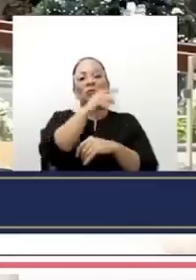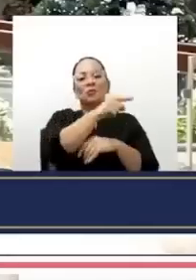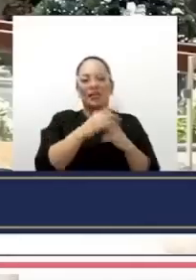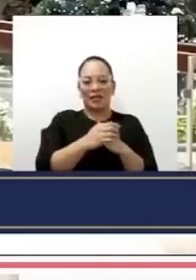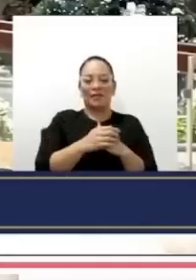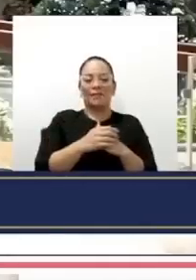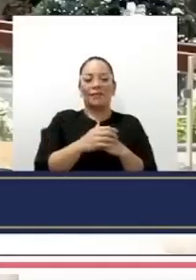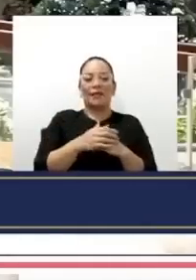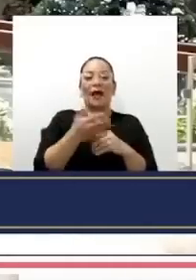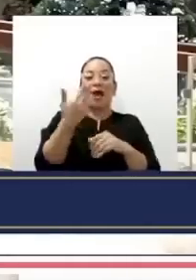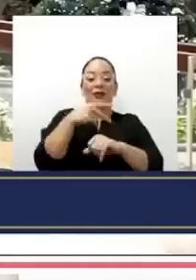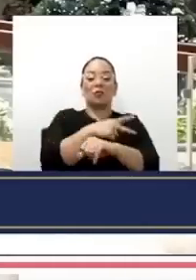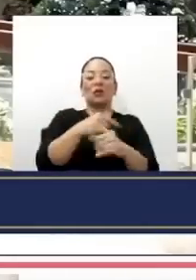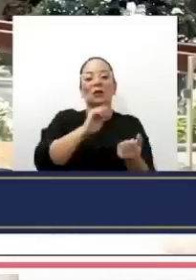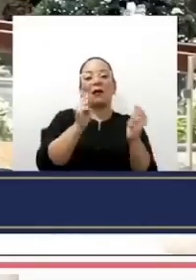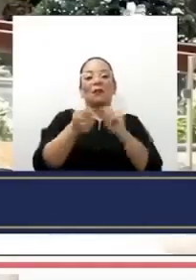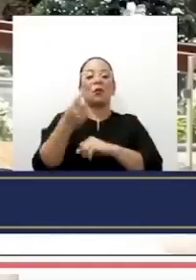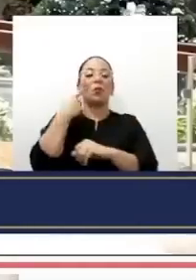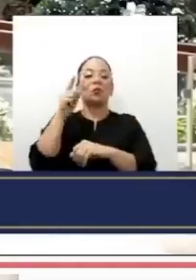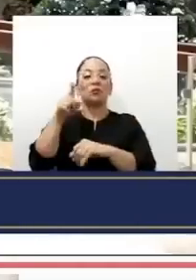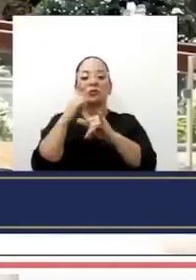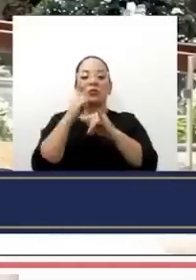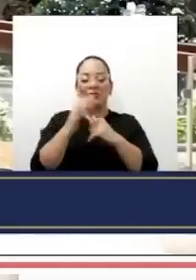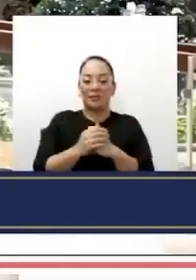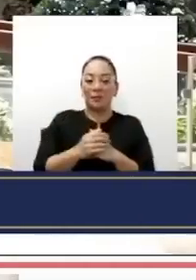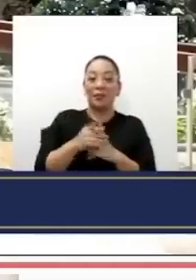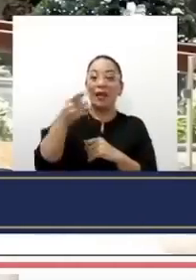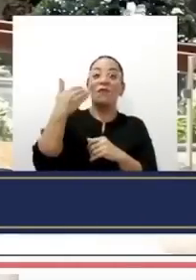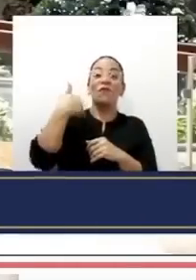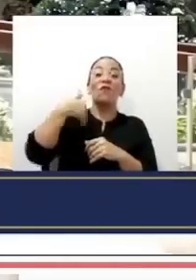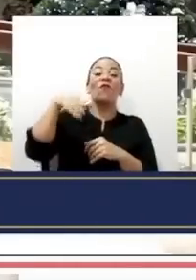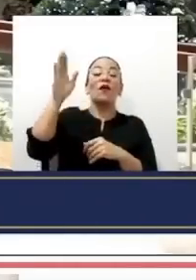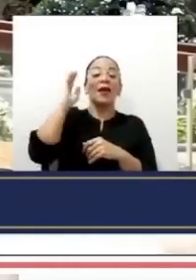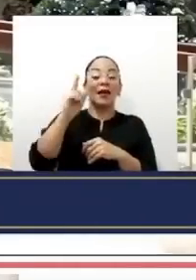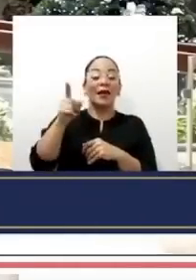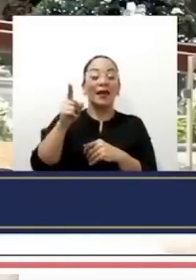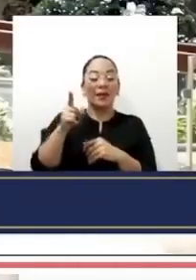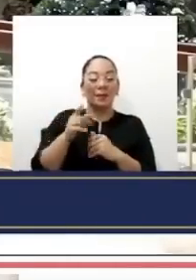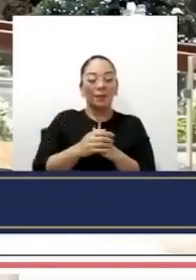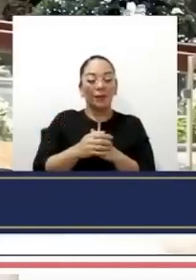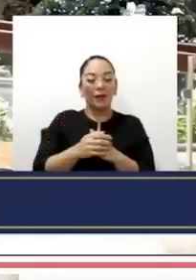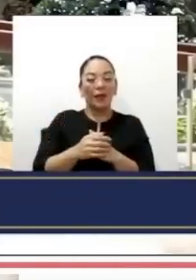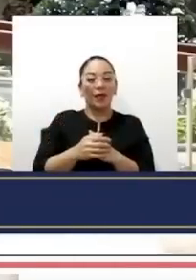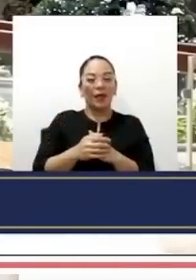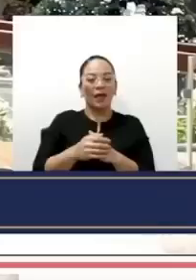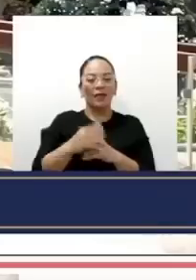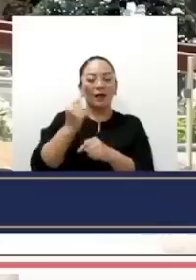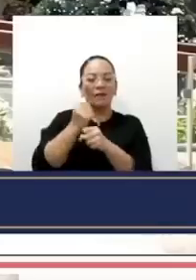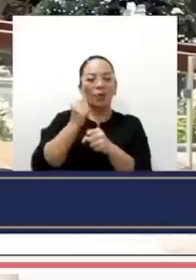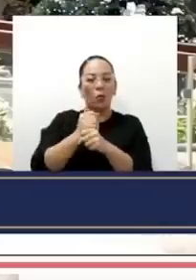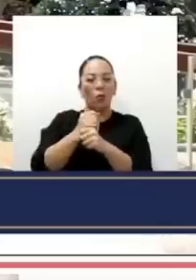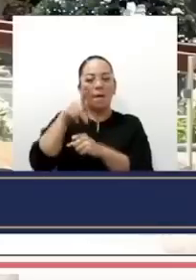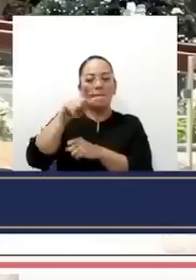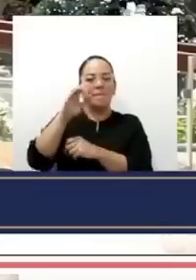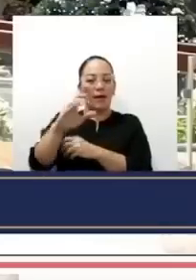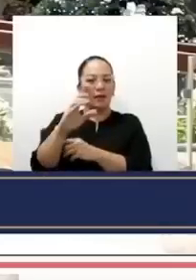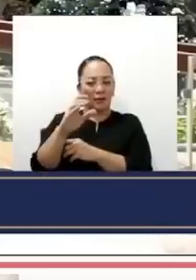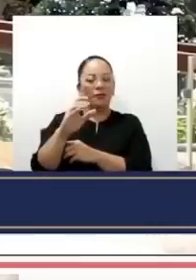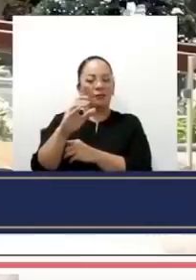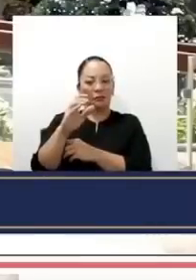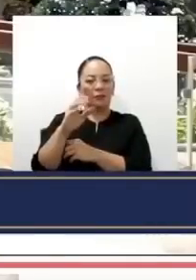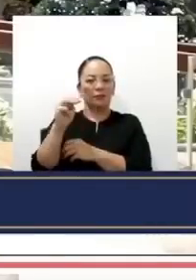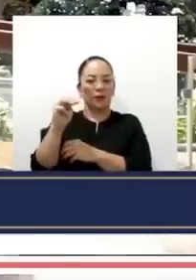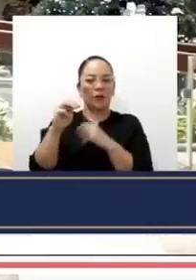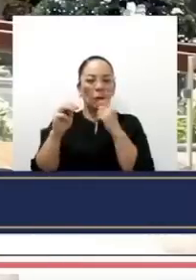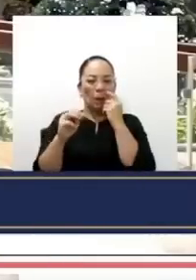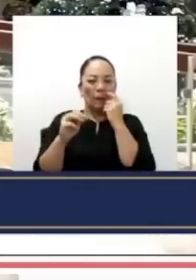por las denuncias. Él fue fiscal general del PAC en el año 2018. Mario José Cárdenas Bolaños. Y antes de No que